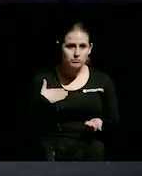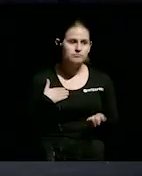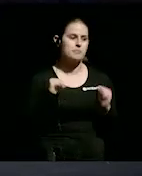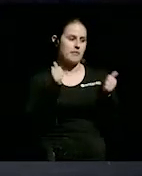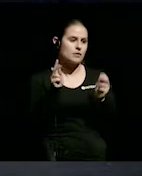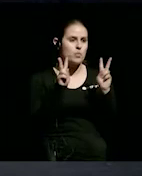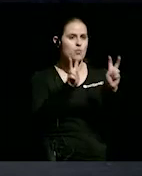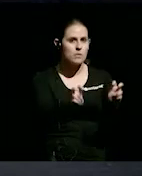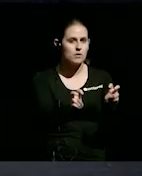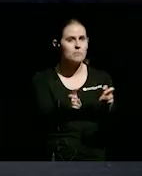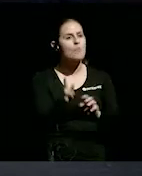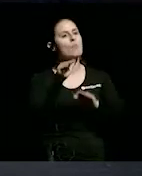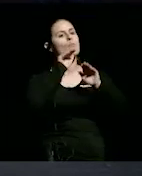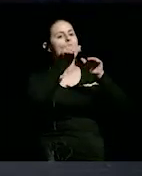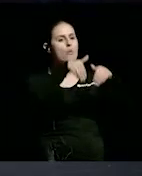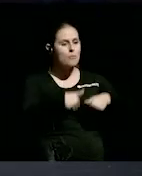Nos gustaría volver.